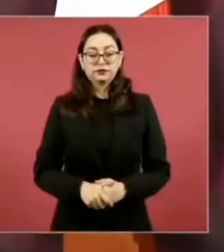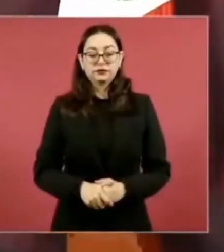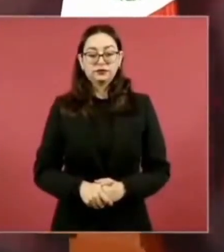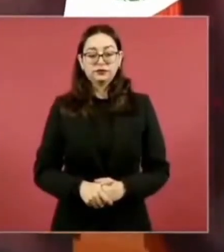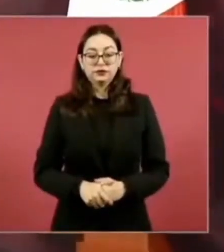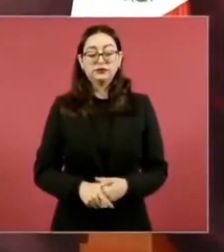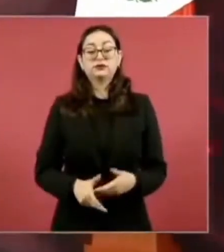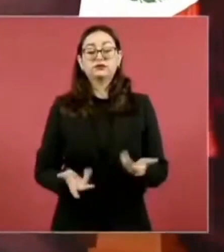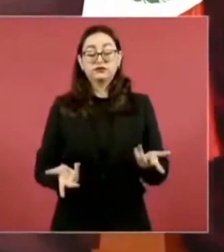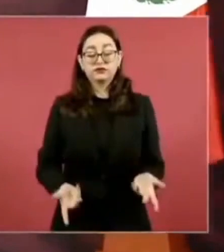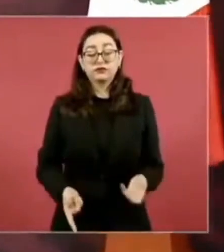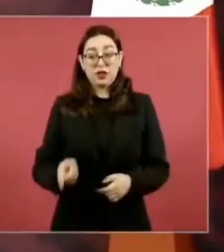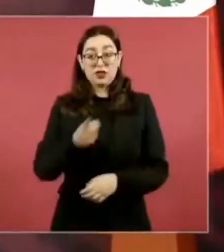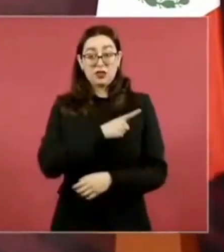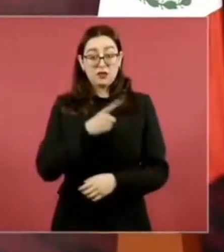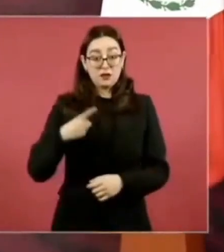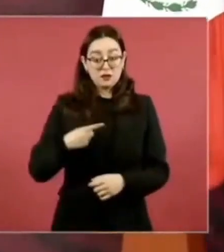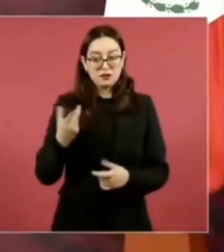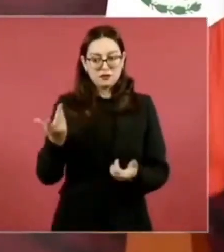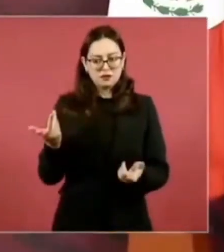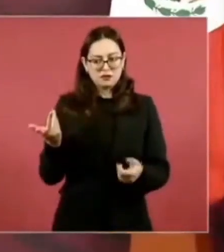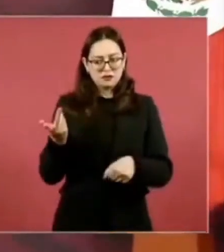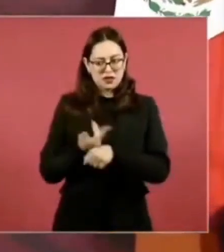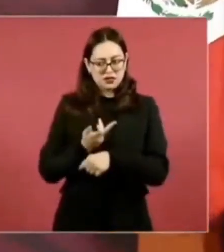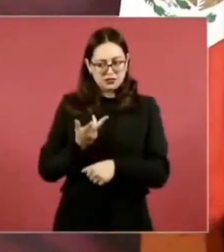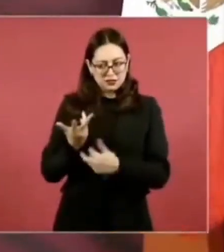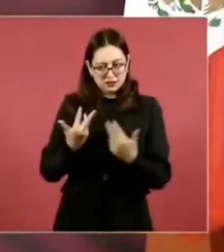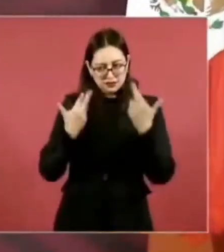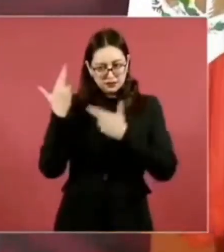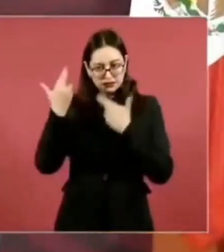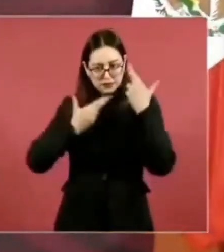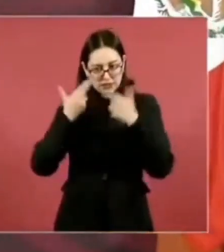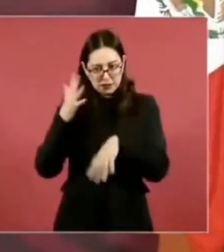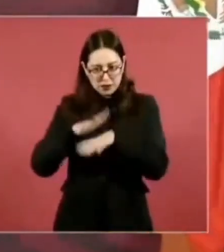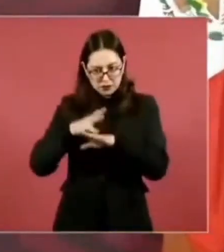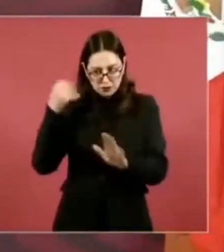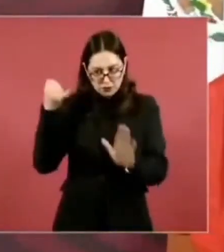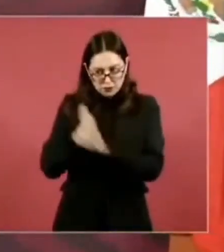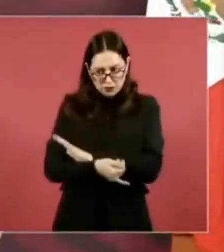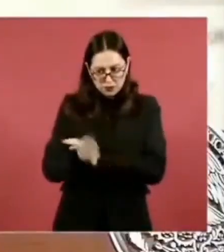hay que ver eso a fondo y también